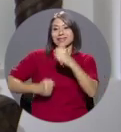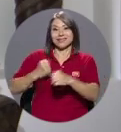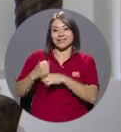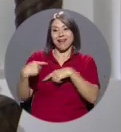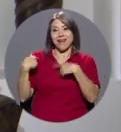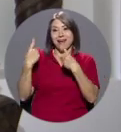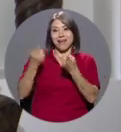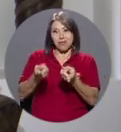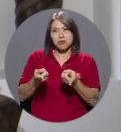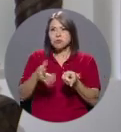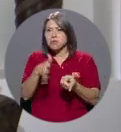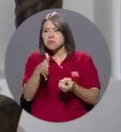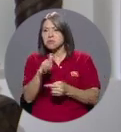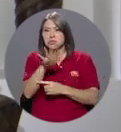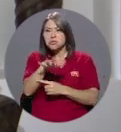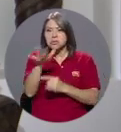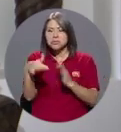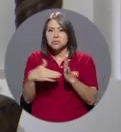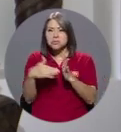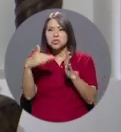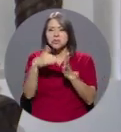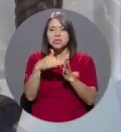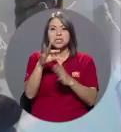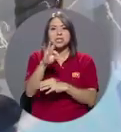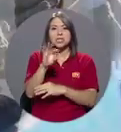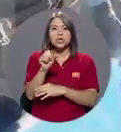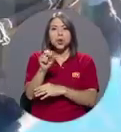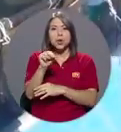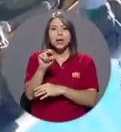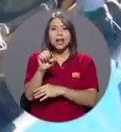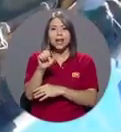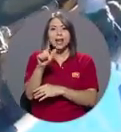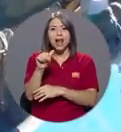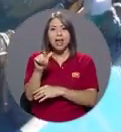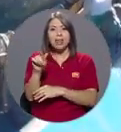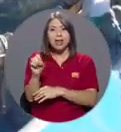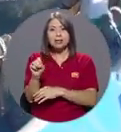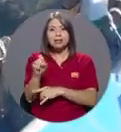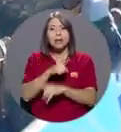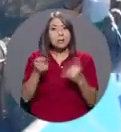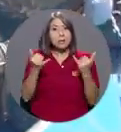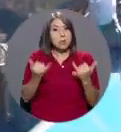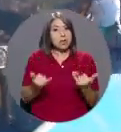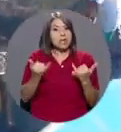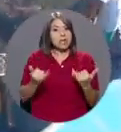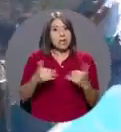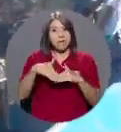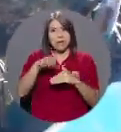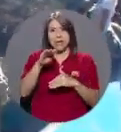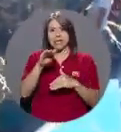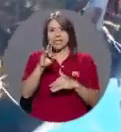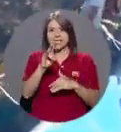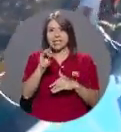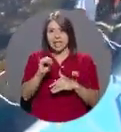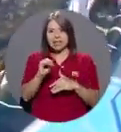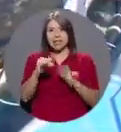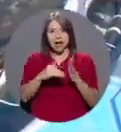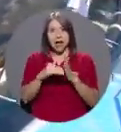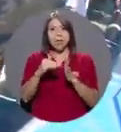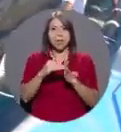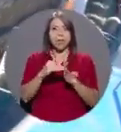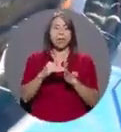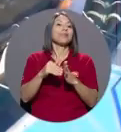10 años se producía como 55 millones de toneladas en la acuicultura, y ahorita estamos a más